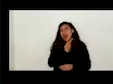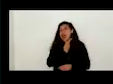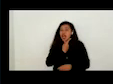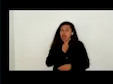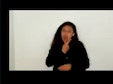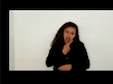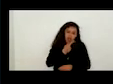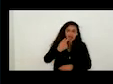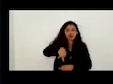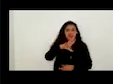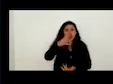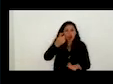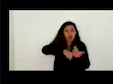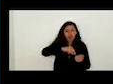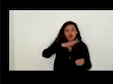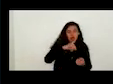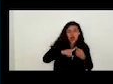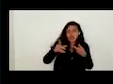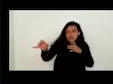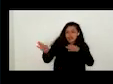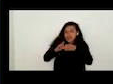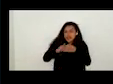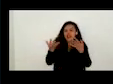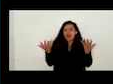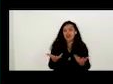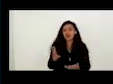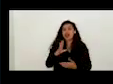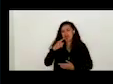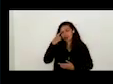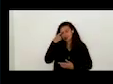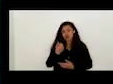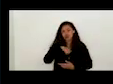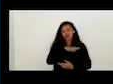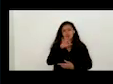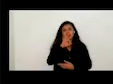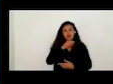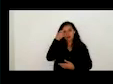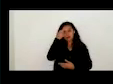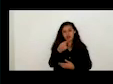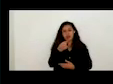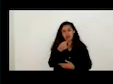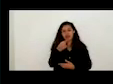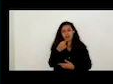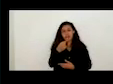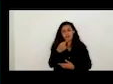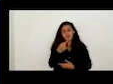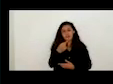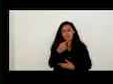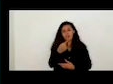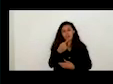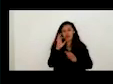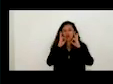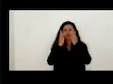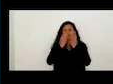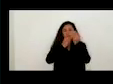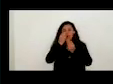que cuentan, qué tienen a la mano y qué pudiéramos hacer para mejorar ese patrón de alimentación,